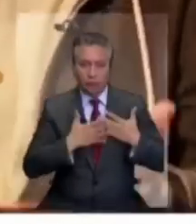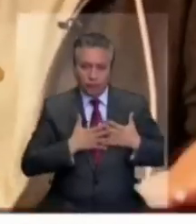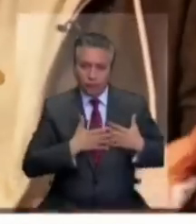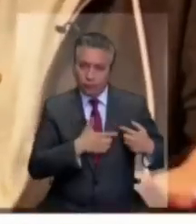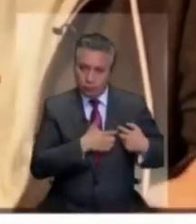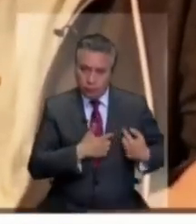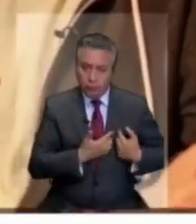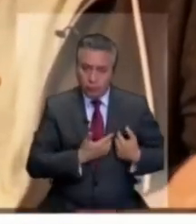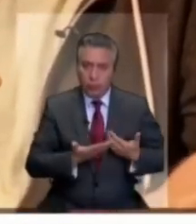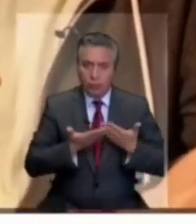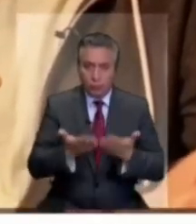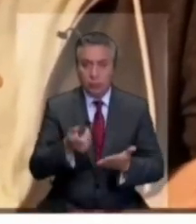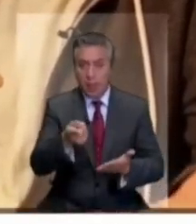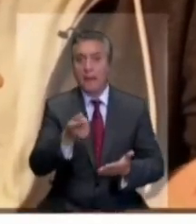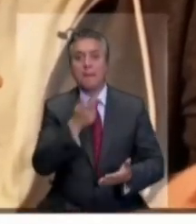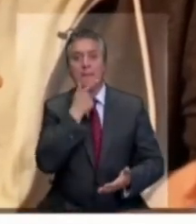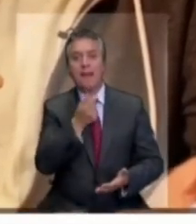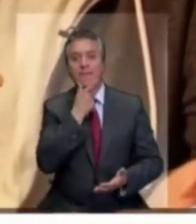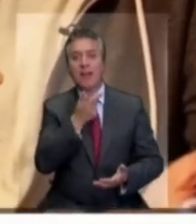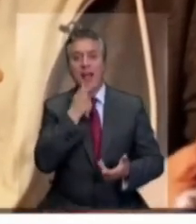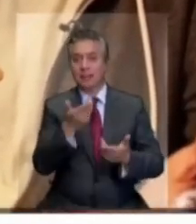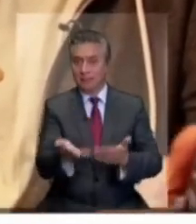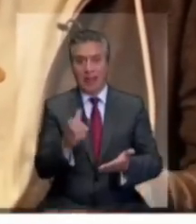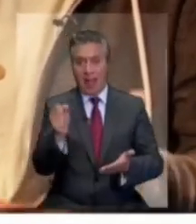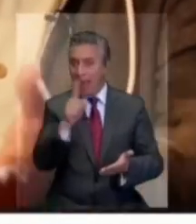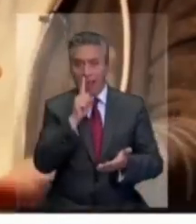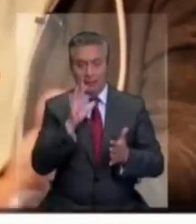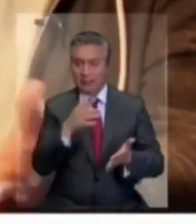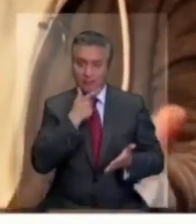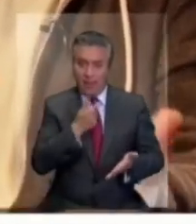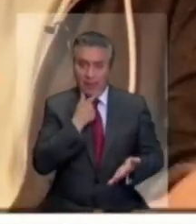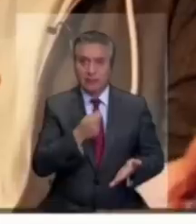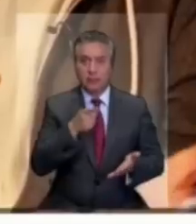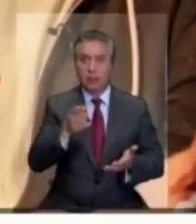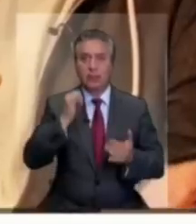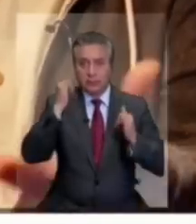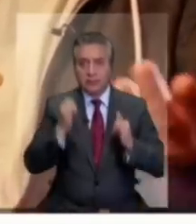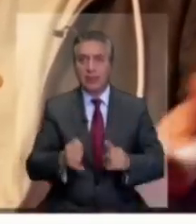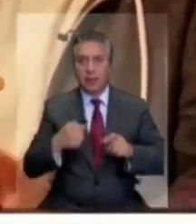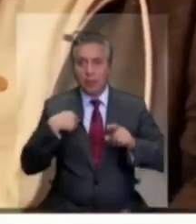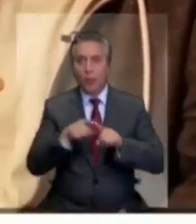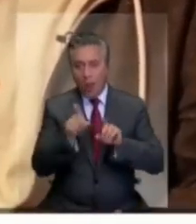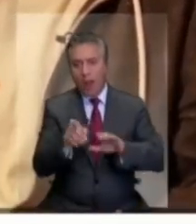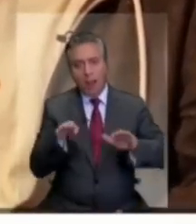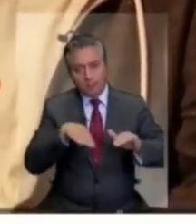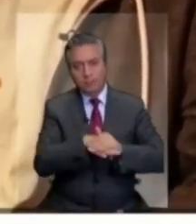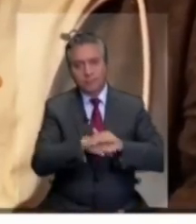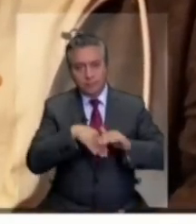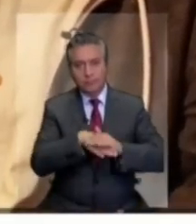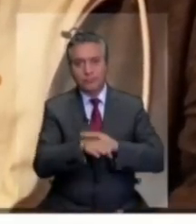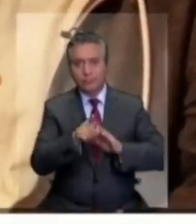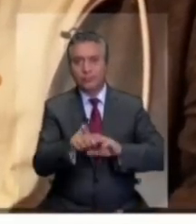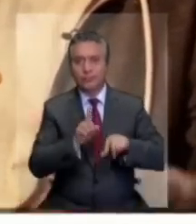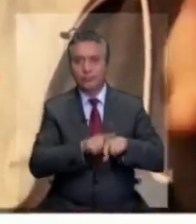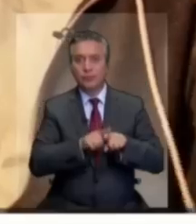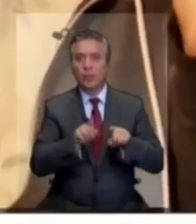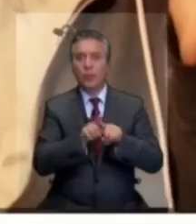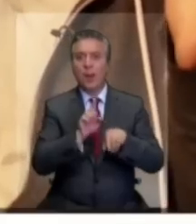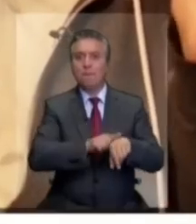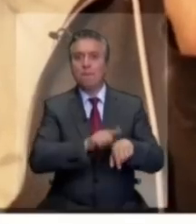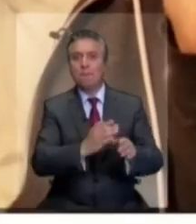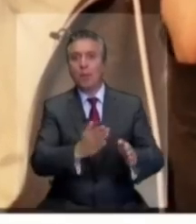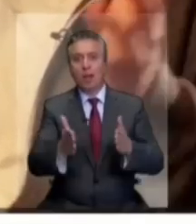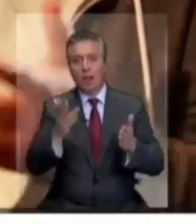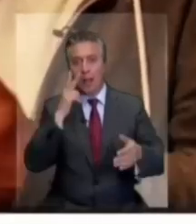y por eso era más fácil esto Porque además uno siempre son los tesoros que uno guarda para los momentos malos y ahí